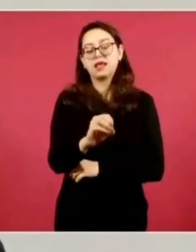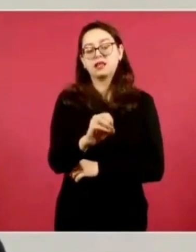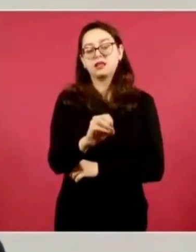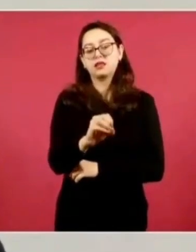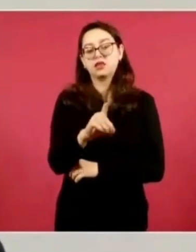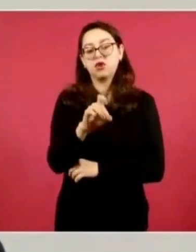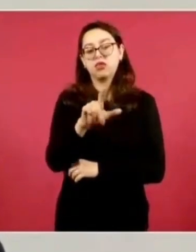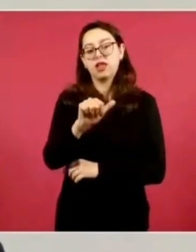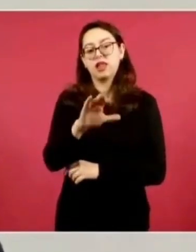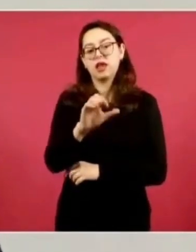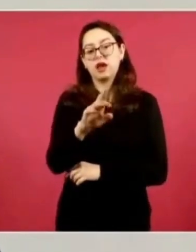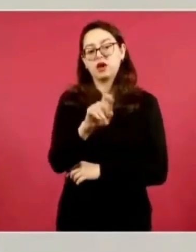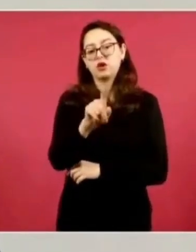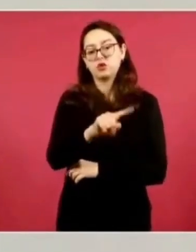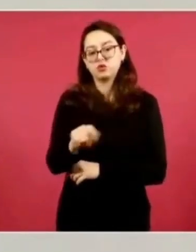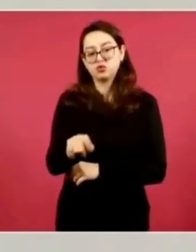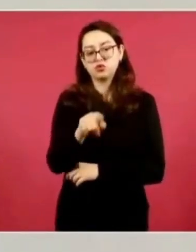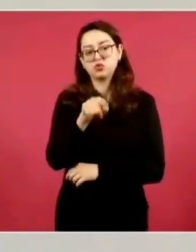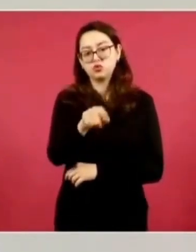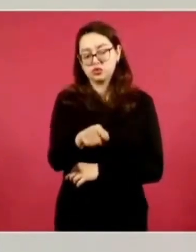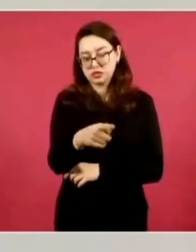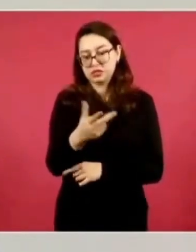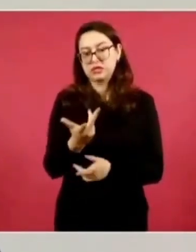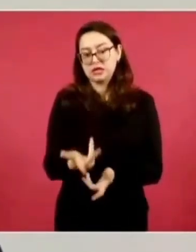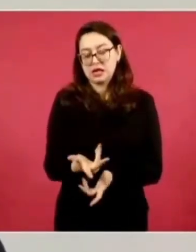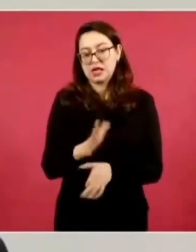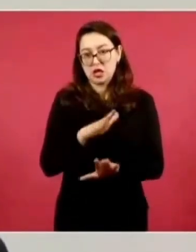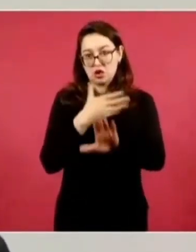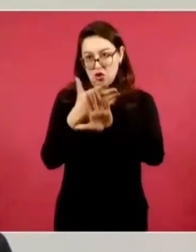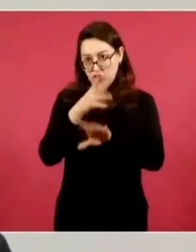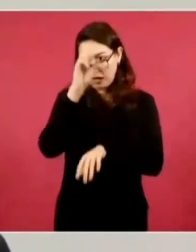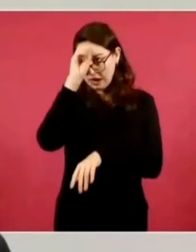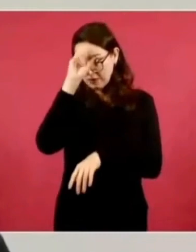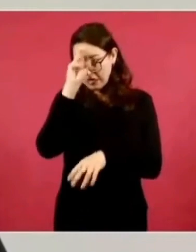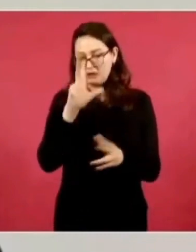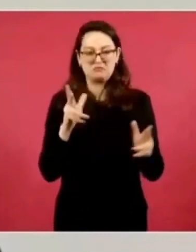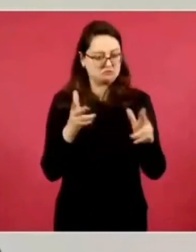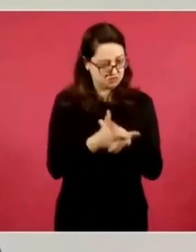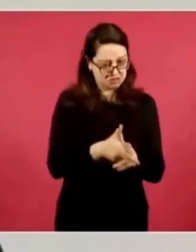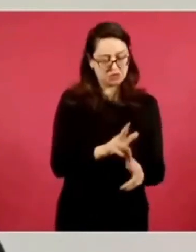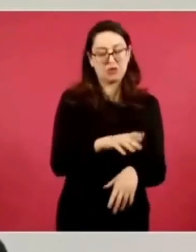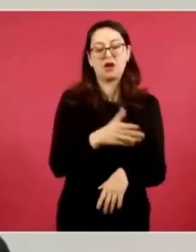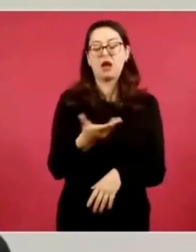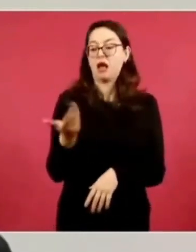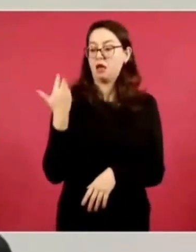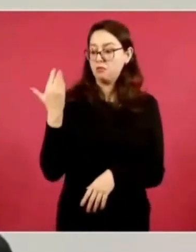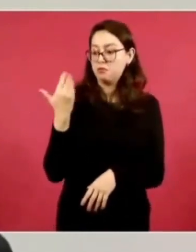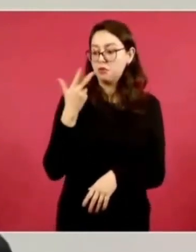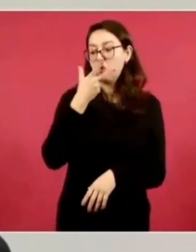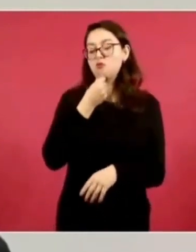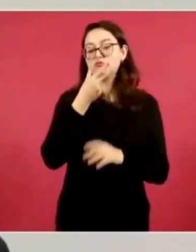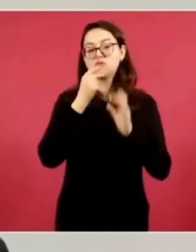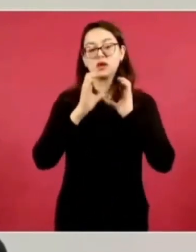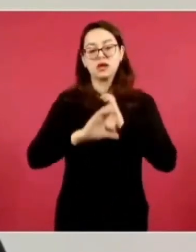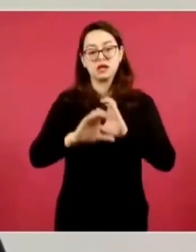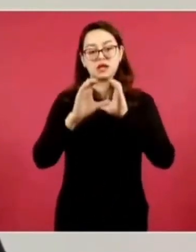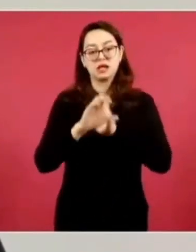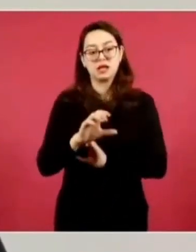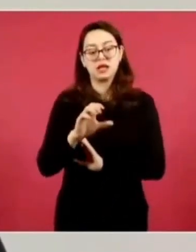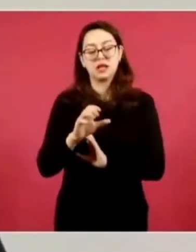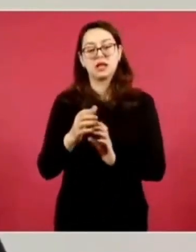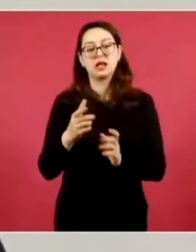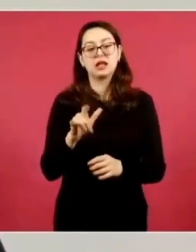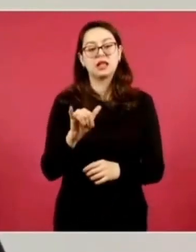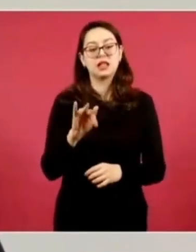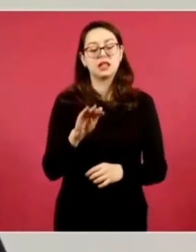la Cruz, activista en contra de la minería. El reciente asesinato del cantante famosísimo Lifty